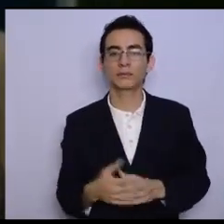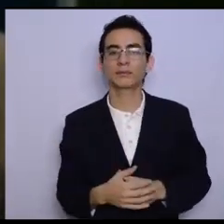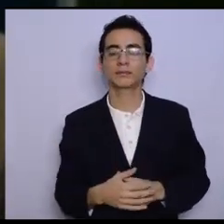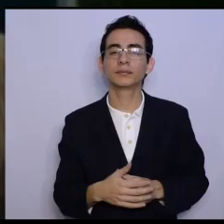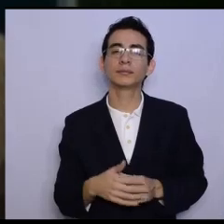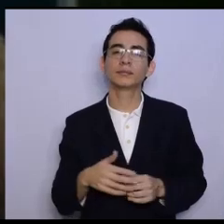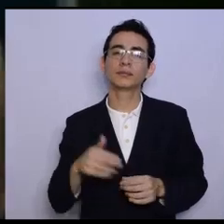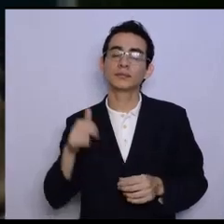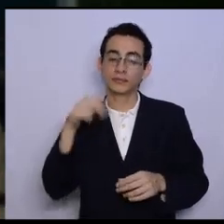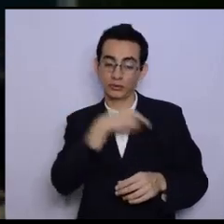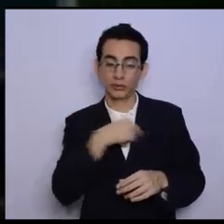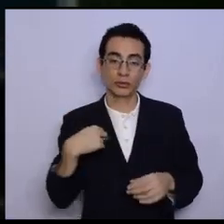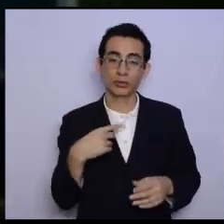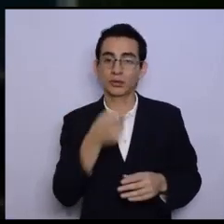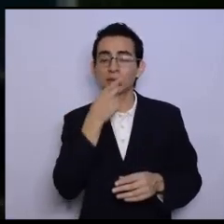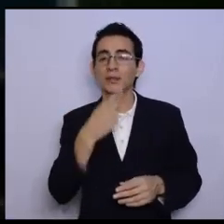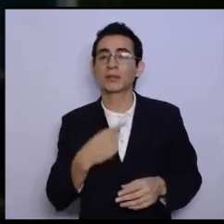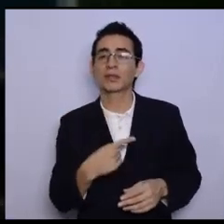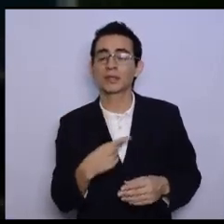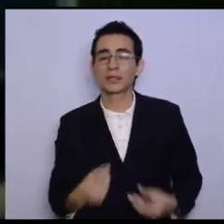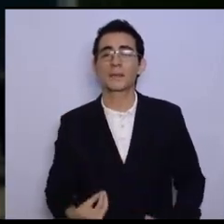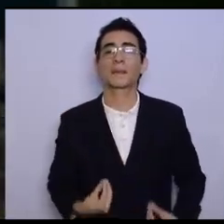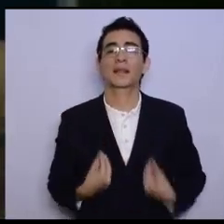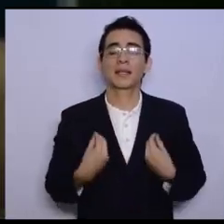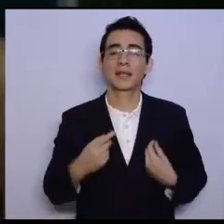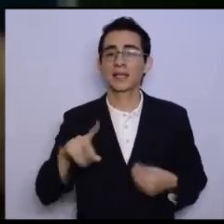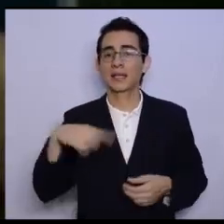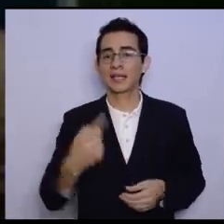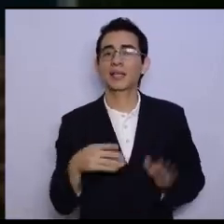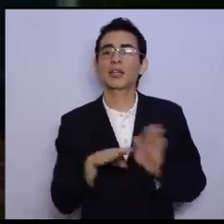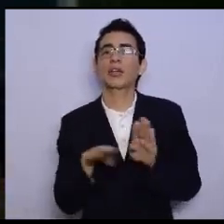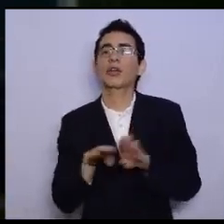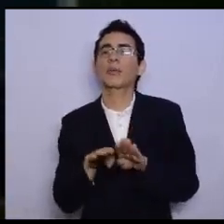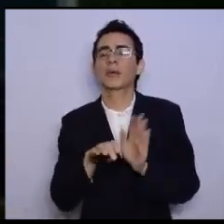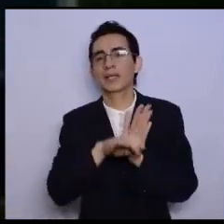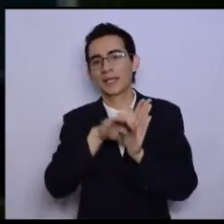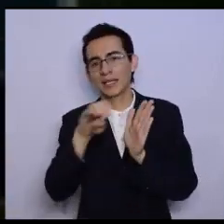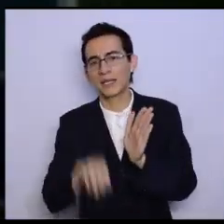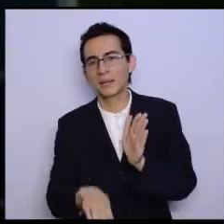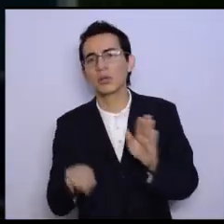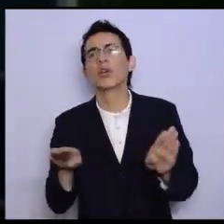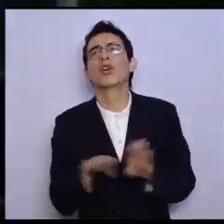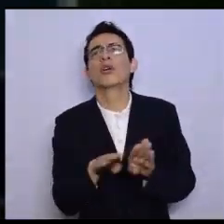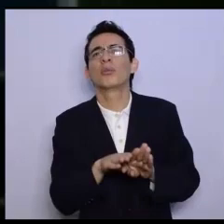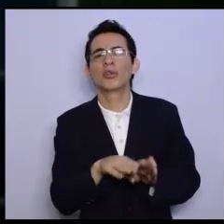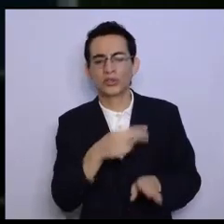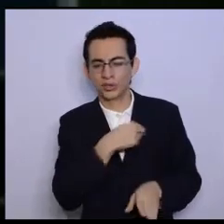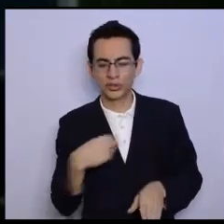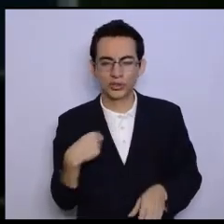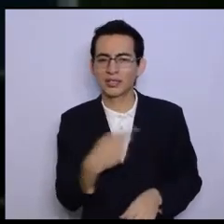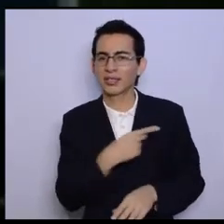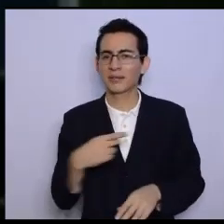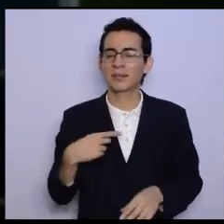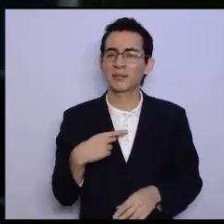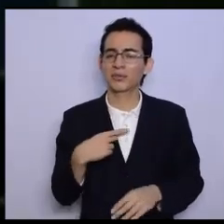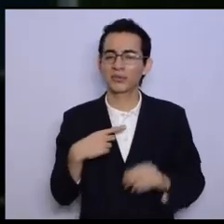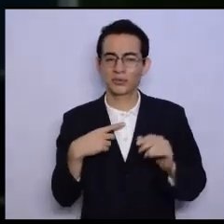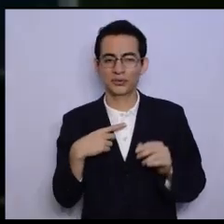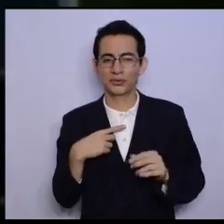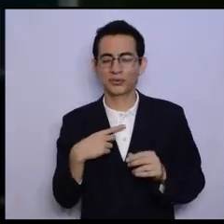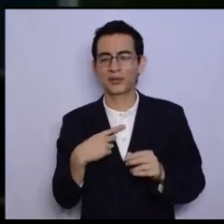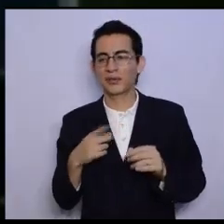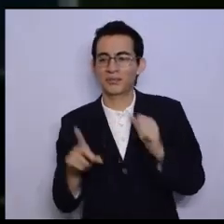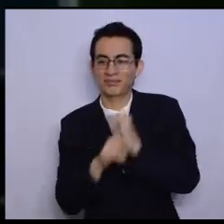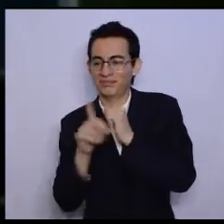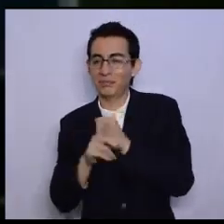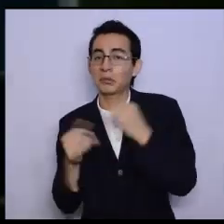El apóstol Pablo nos dice que su vida fue un ejemplo de cómo debemos tratar y cómo debemos enfrentar las aflicciones,